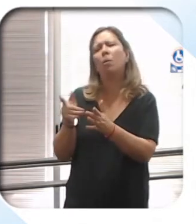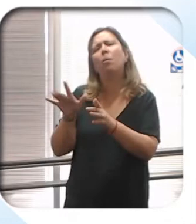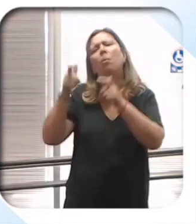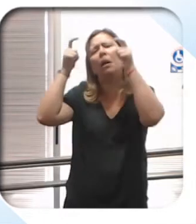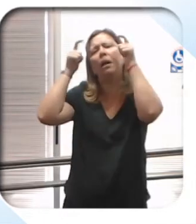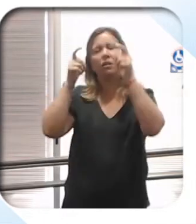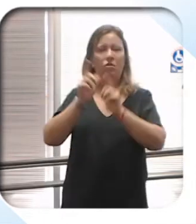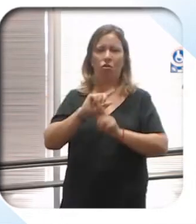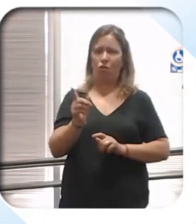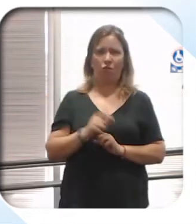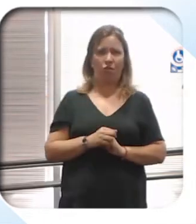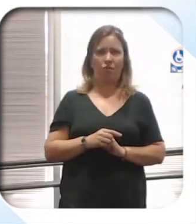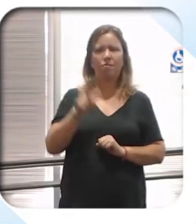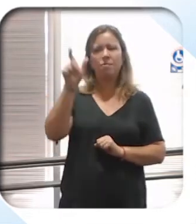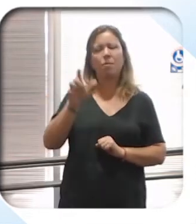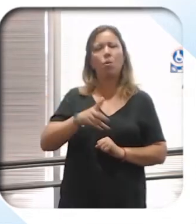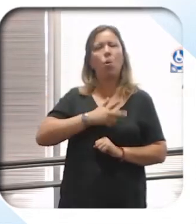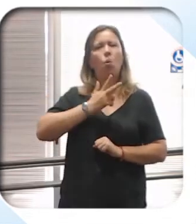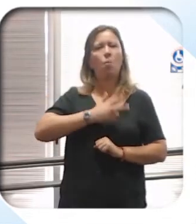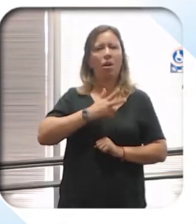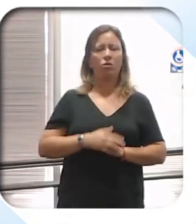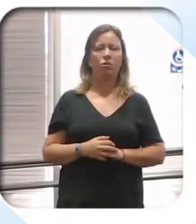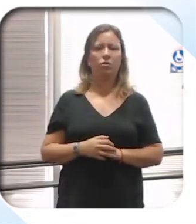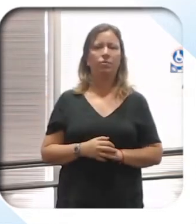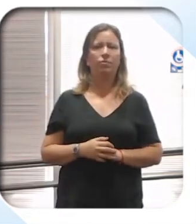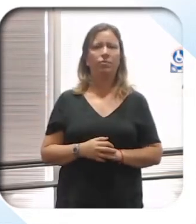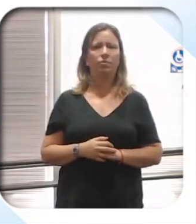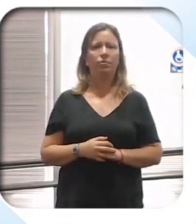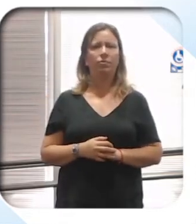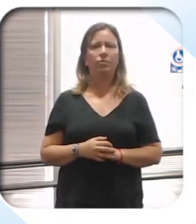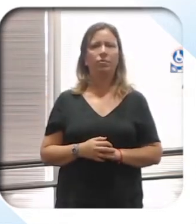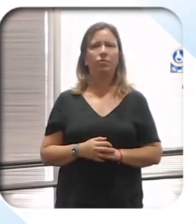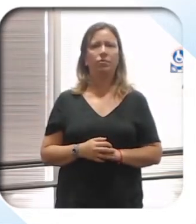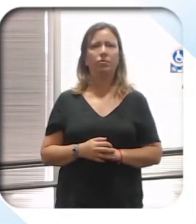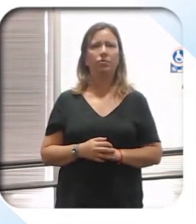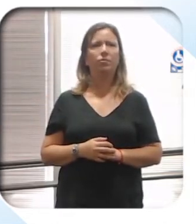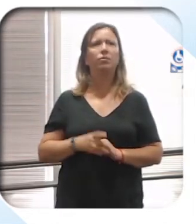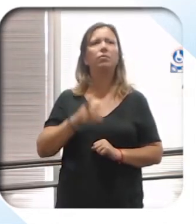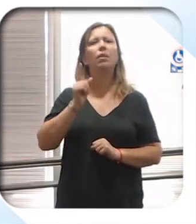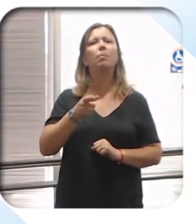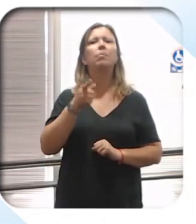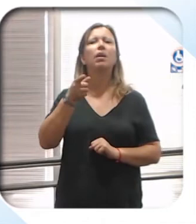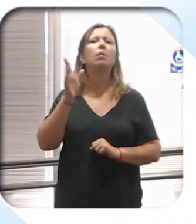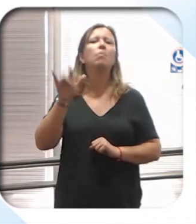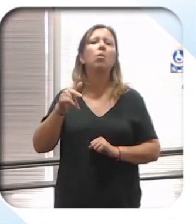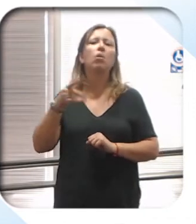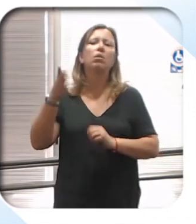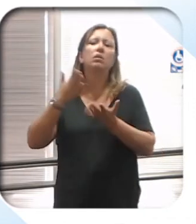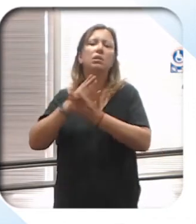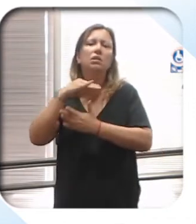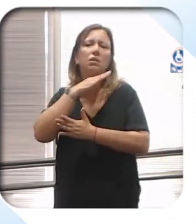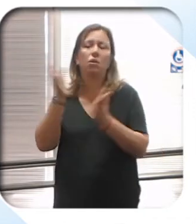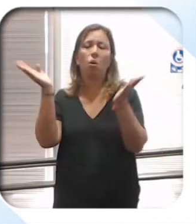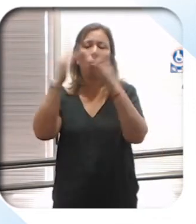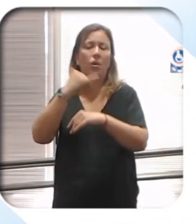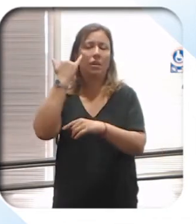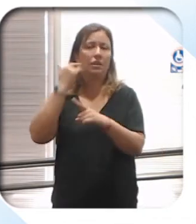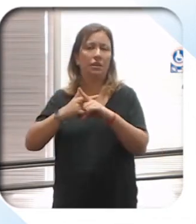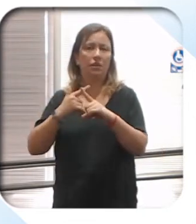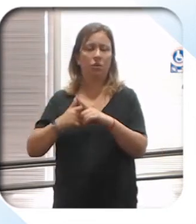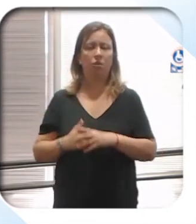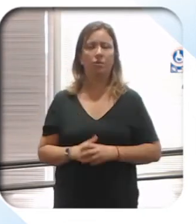angelitos. Son personas, son seres humanos. Y la infantilización sexual impide el proceso de